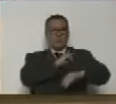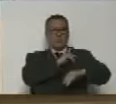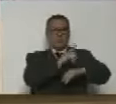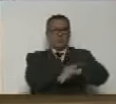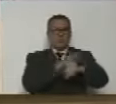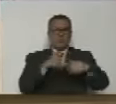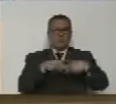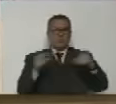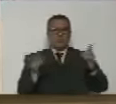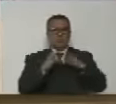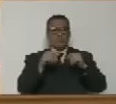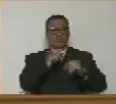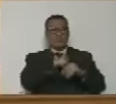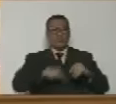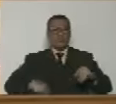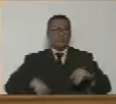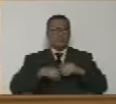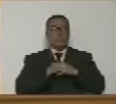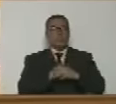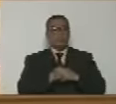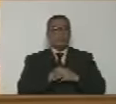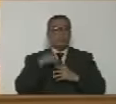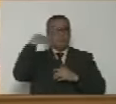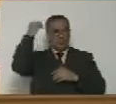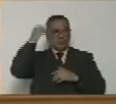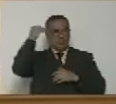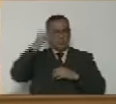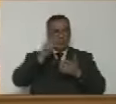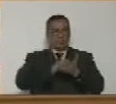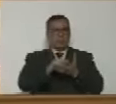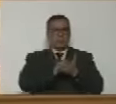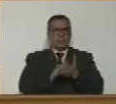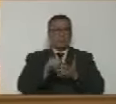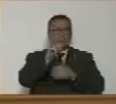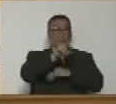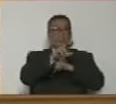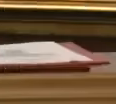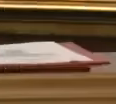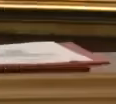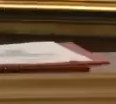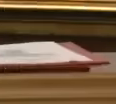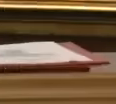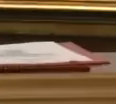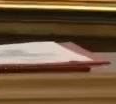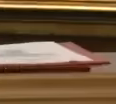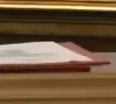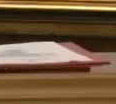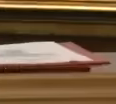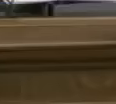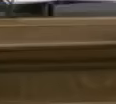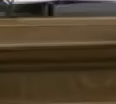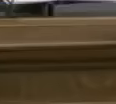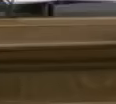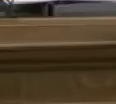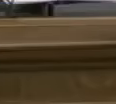popular. Es todo, señor presidente. En consideración al artículo 36, queda aprobado.